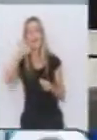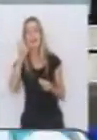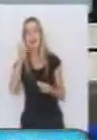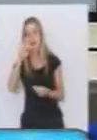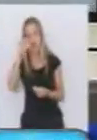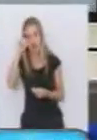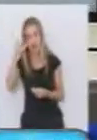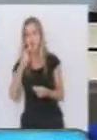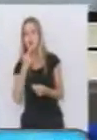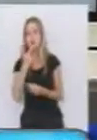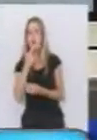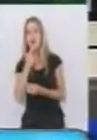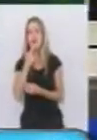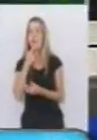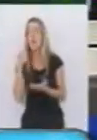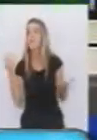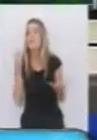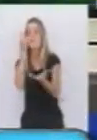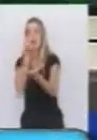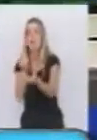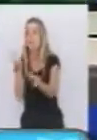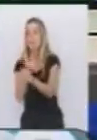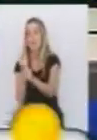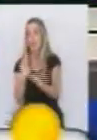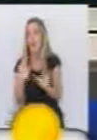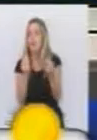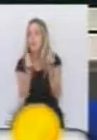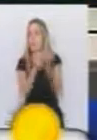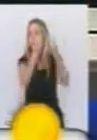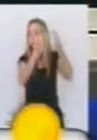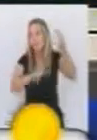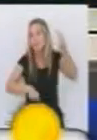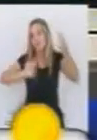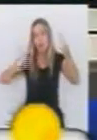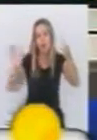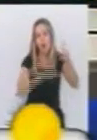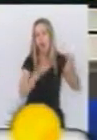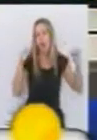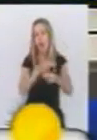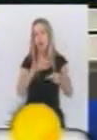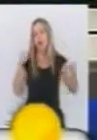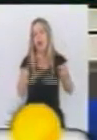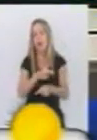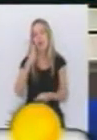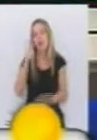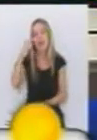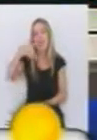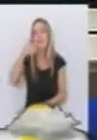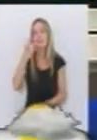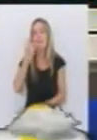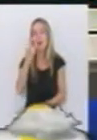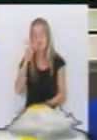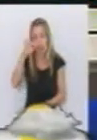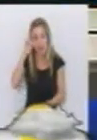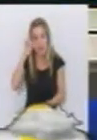Conti también le pegó y dijo, seguramente no va a ser candidato. El problema es que hay un montón de candidatos en la provincia de Buenos Aires más allá de